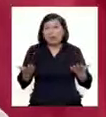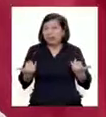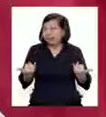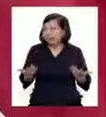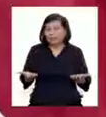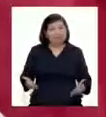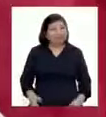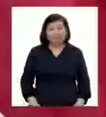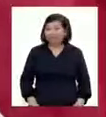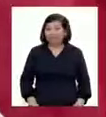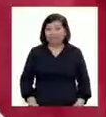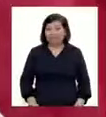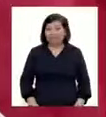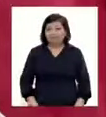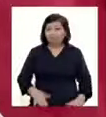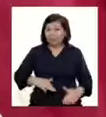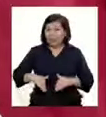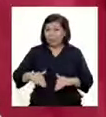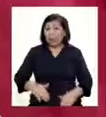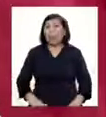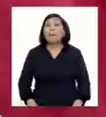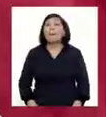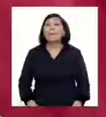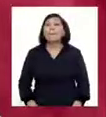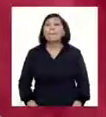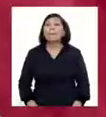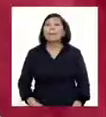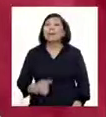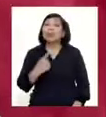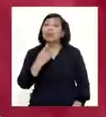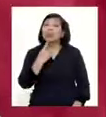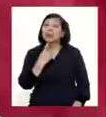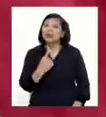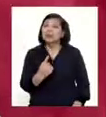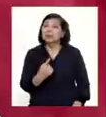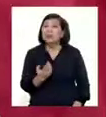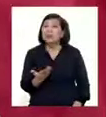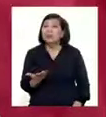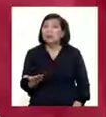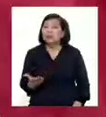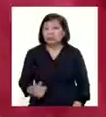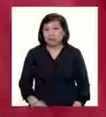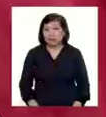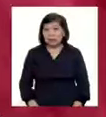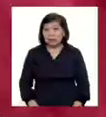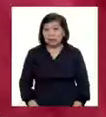momento generando esta circunstancia. Sí. También para consultarle a ambos respecto a que